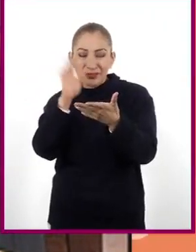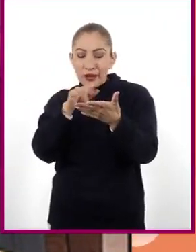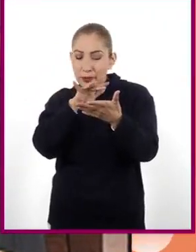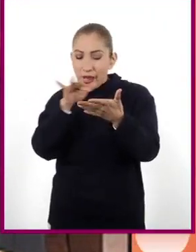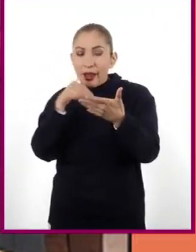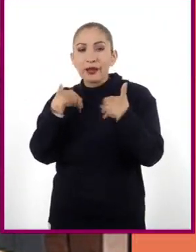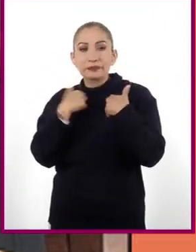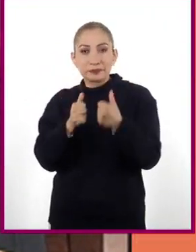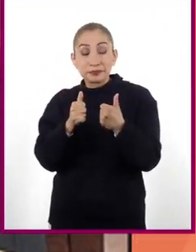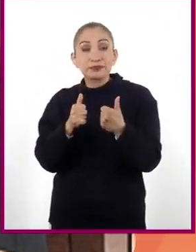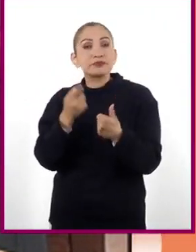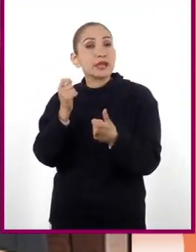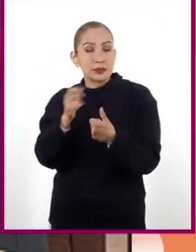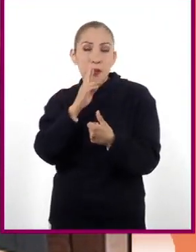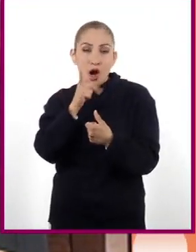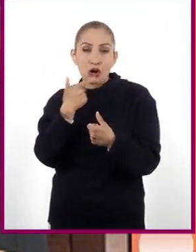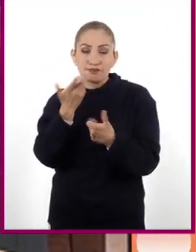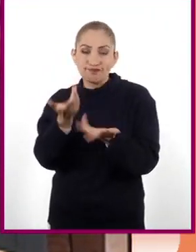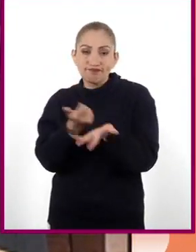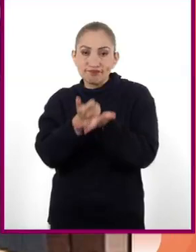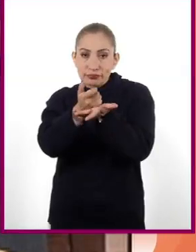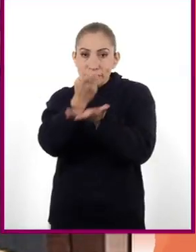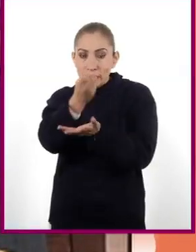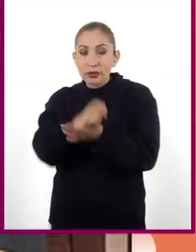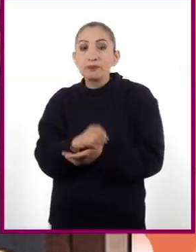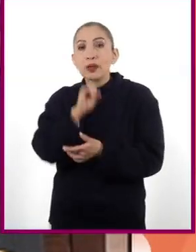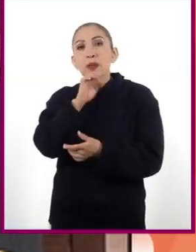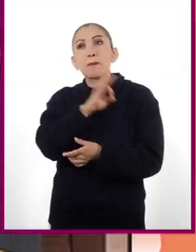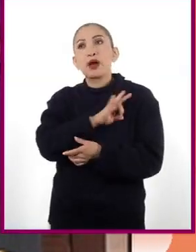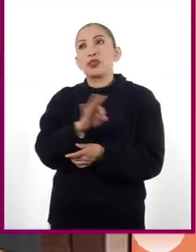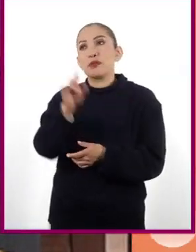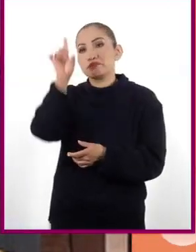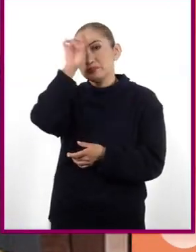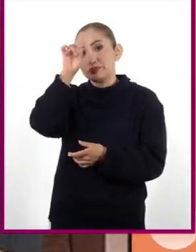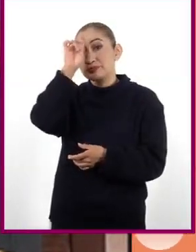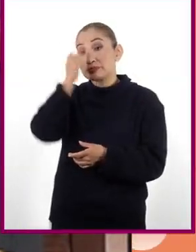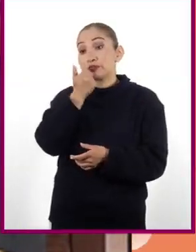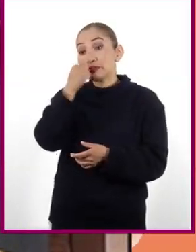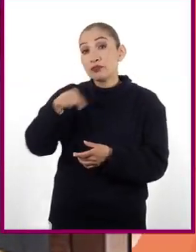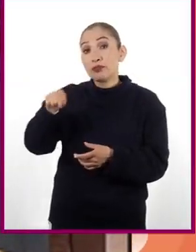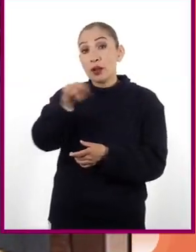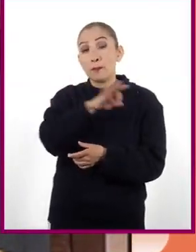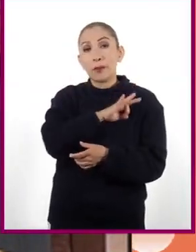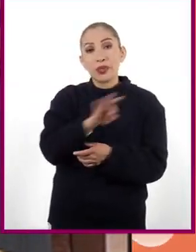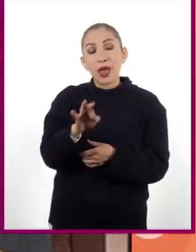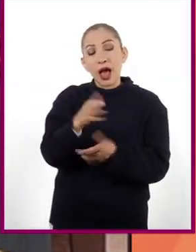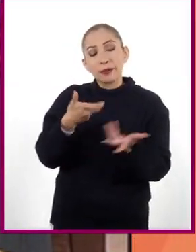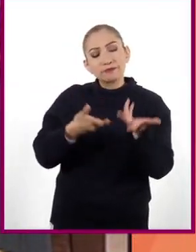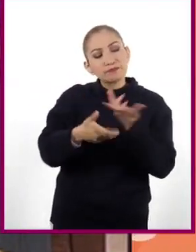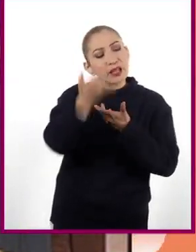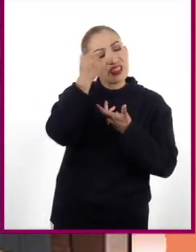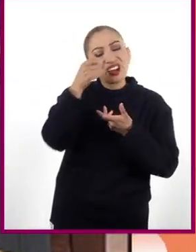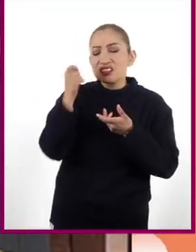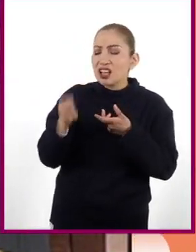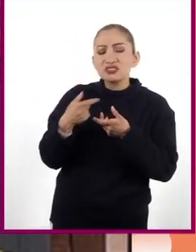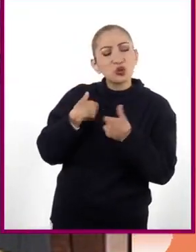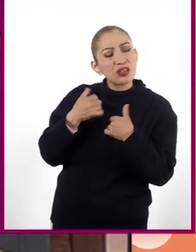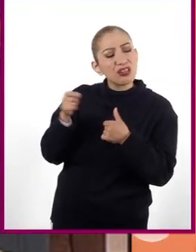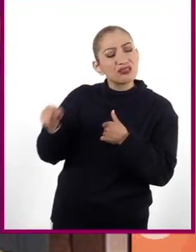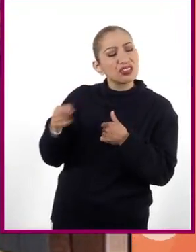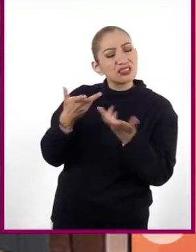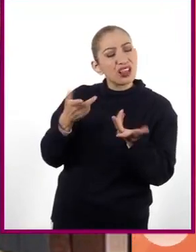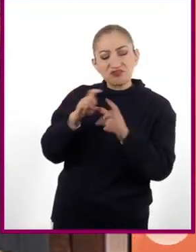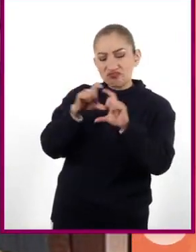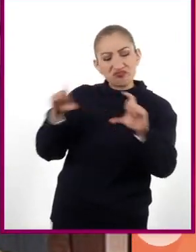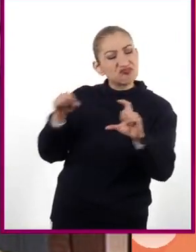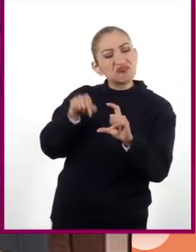ayuden a entenderlo. Creo que es el mejor camino, ¿no? También se puede recomendar que los alumnos puedan intercambiar ideas acerca de, oye, ¿tú qué entendiste